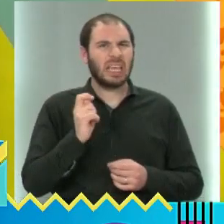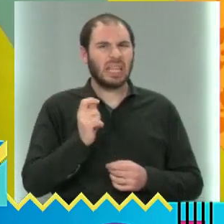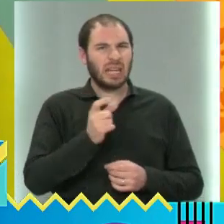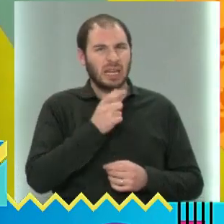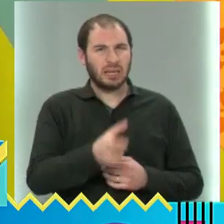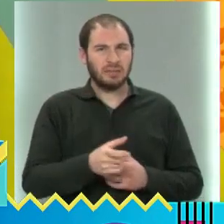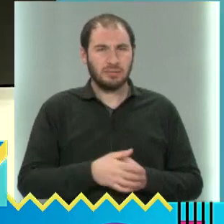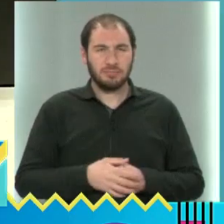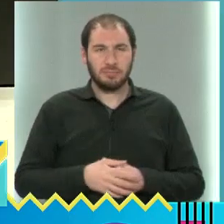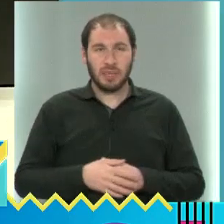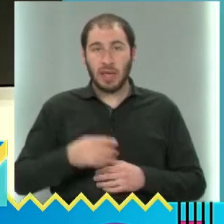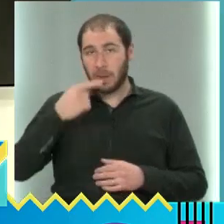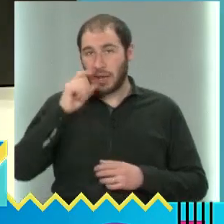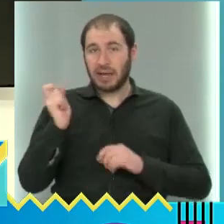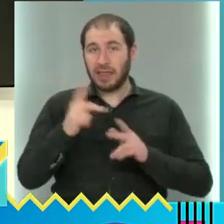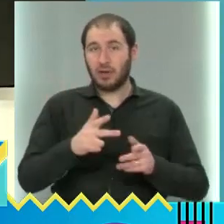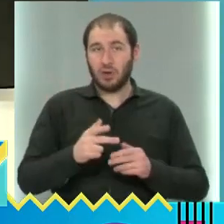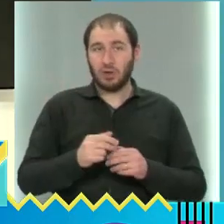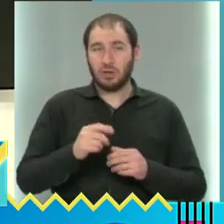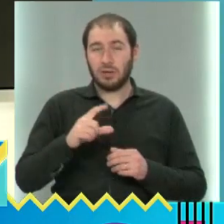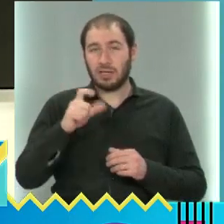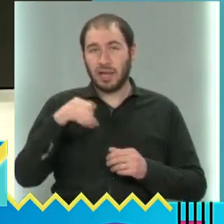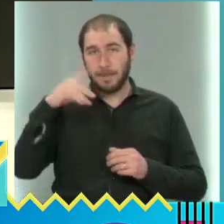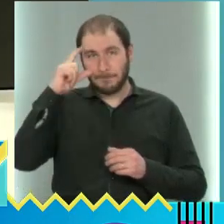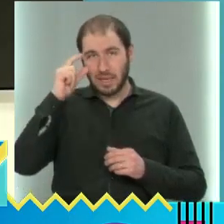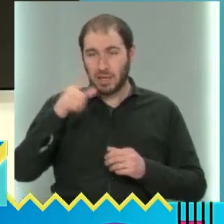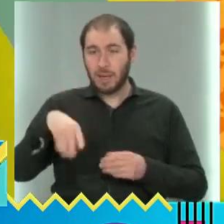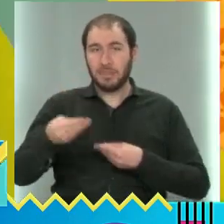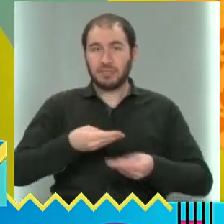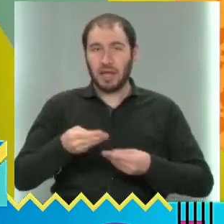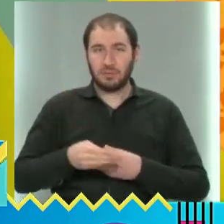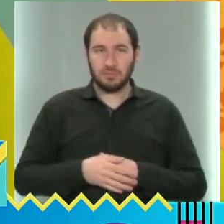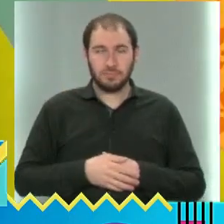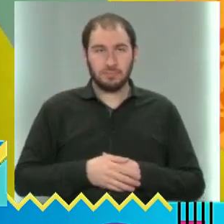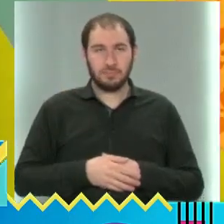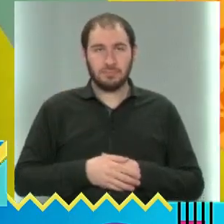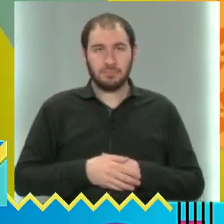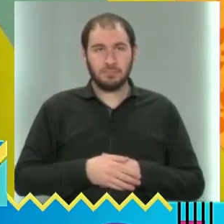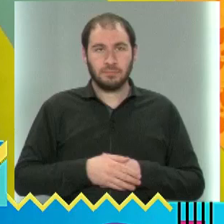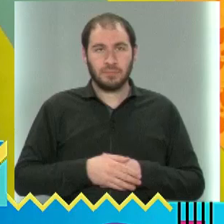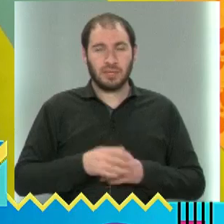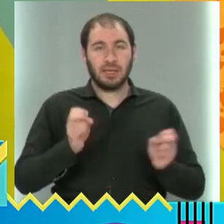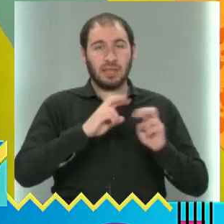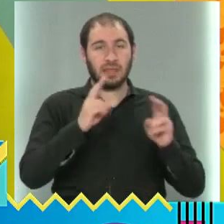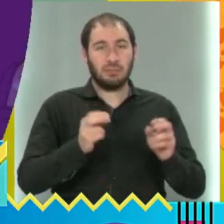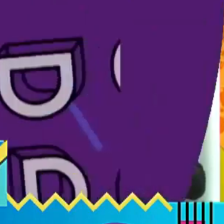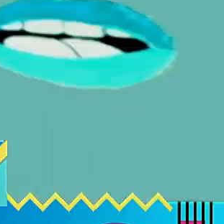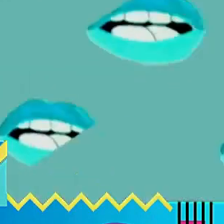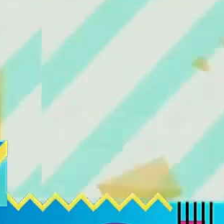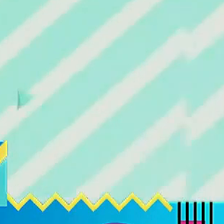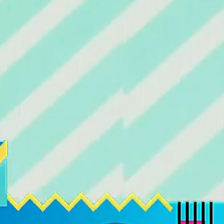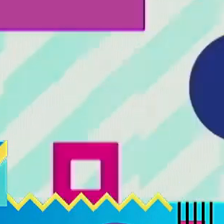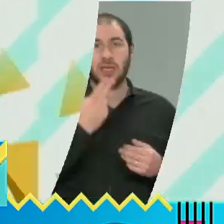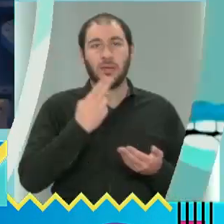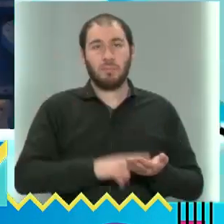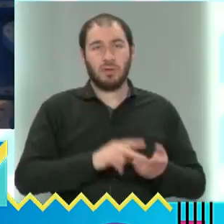le...? Macri se lo dijo a Came, ¿sí? A los empresarios. Bueno, a ver, en el tema de baja de impuestos, vuelvo